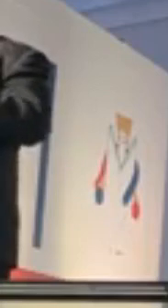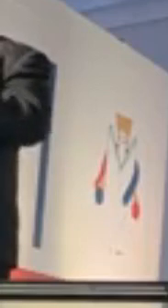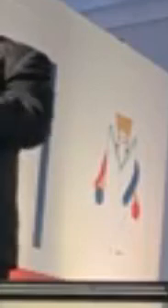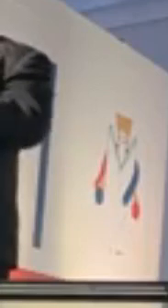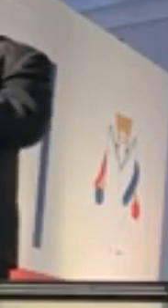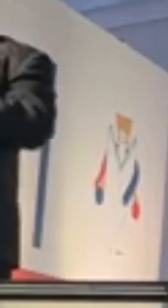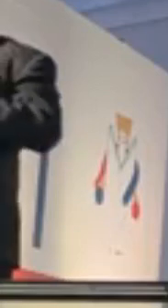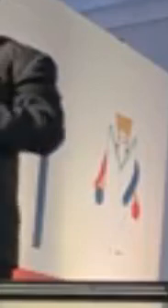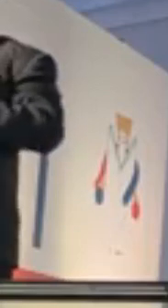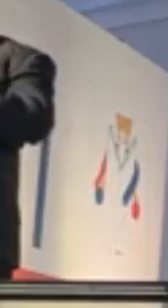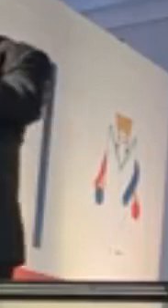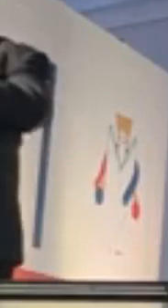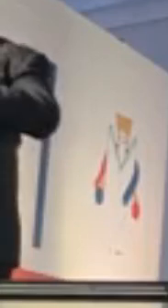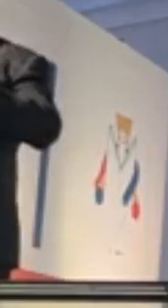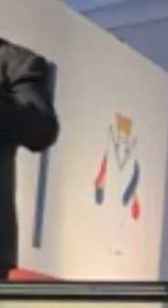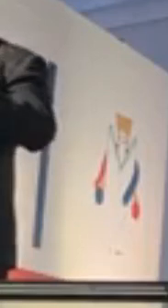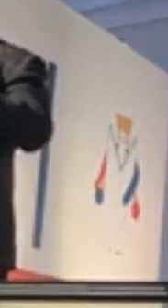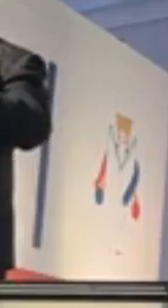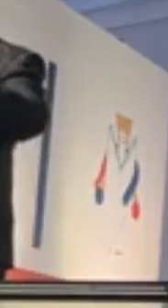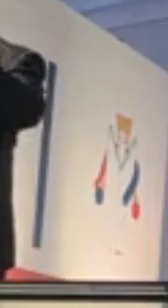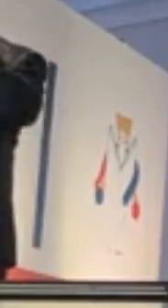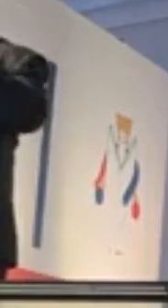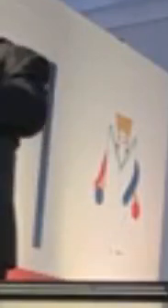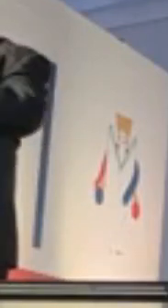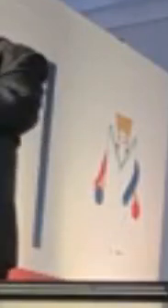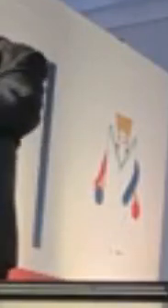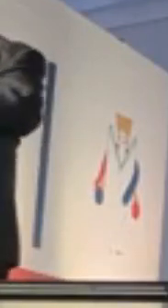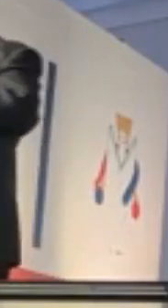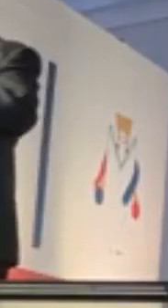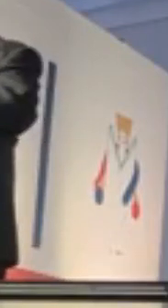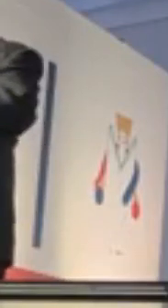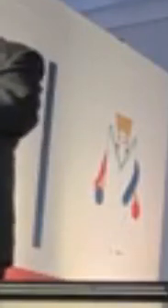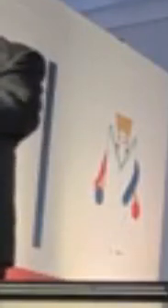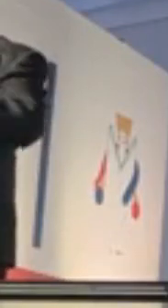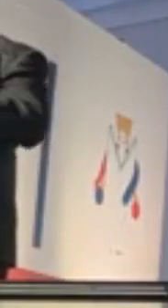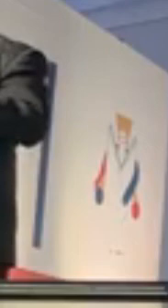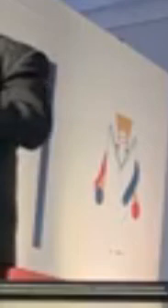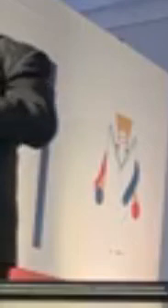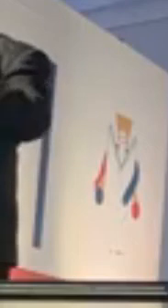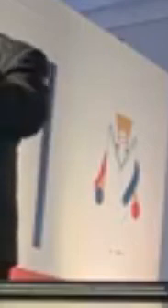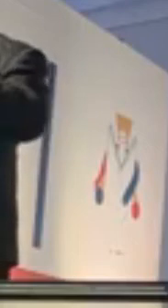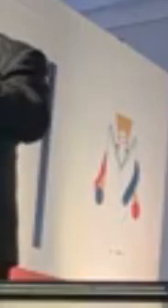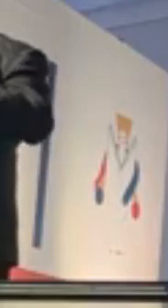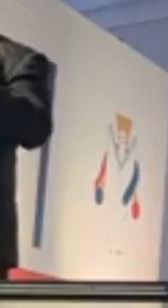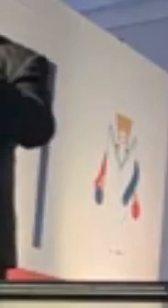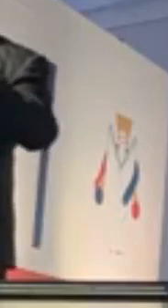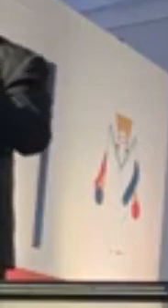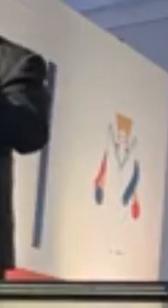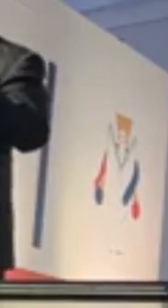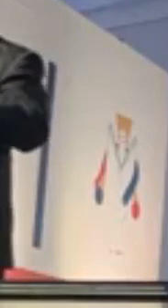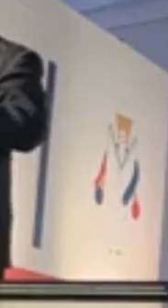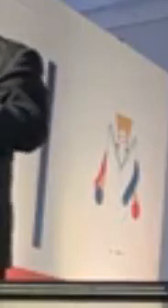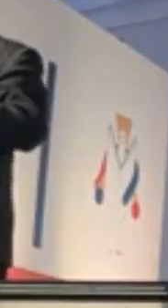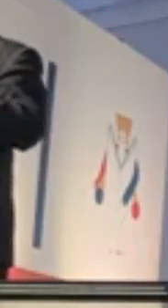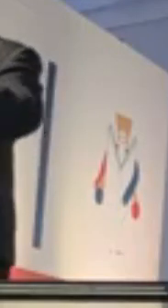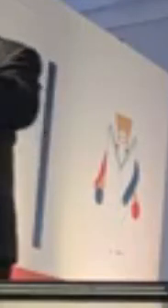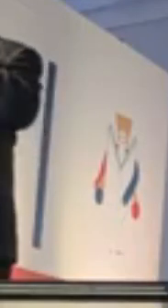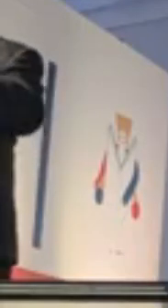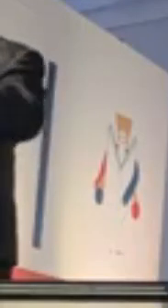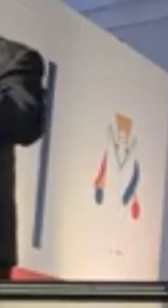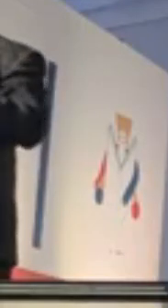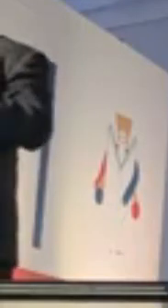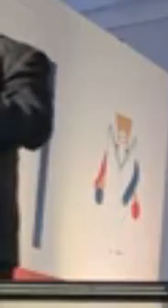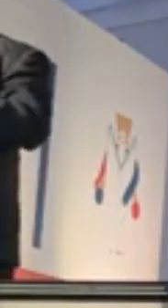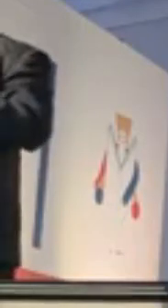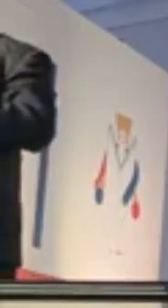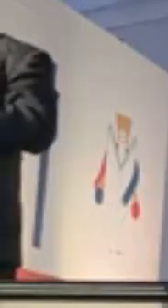interesa mucho más que podamos entablar un diálogo con el público, y estamos abiertos a las preguntas y a los comentarios que ustedes